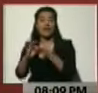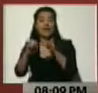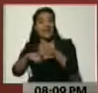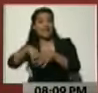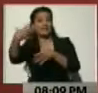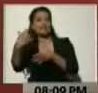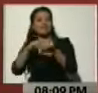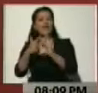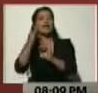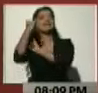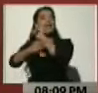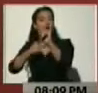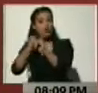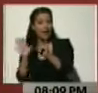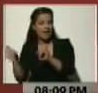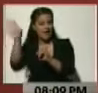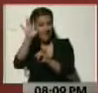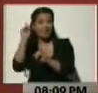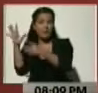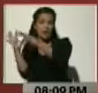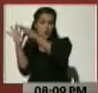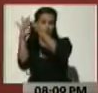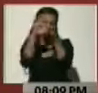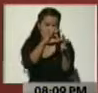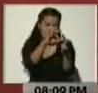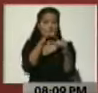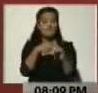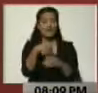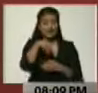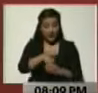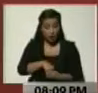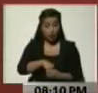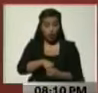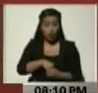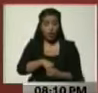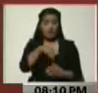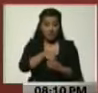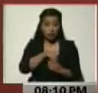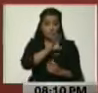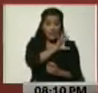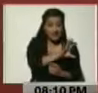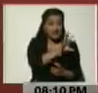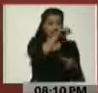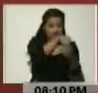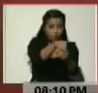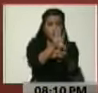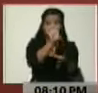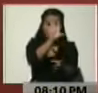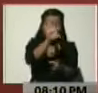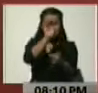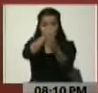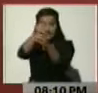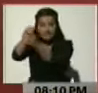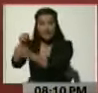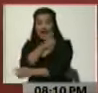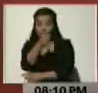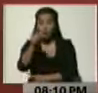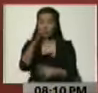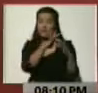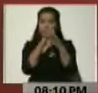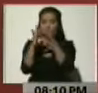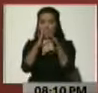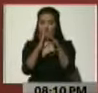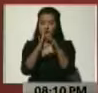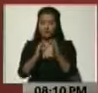internacionalmente, y a lo interno de las fuerzas revolucionarias en cada país, en cada país. Hoy